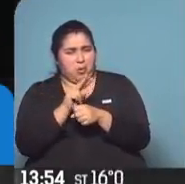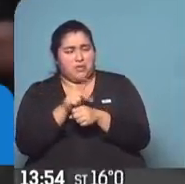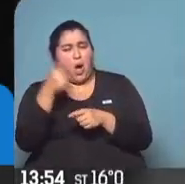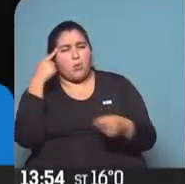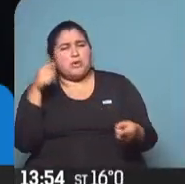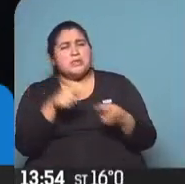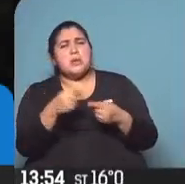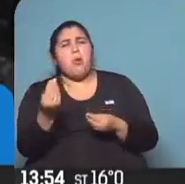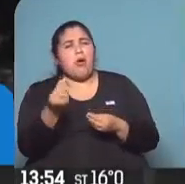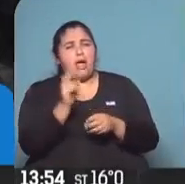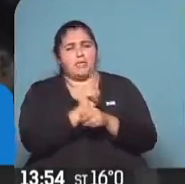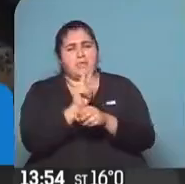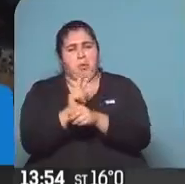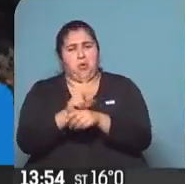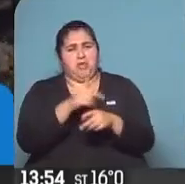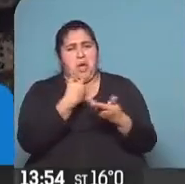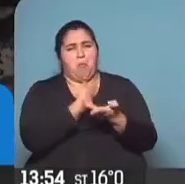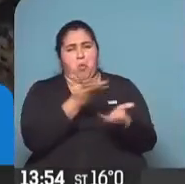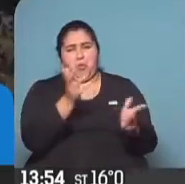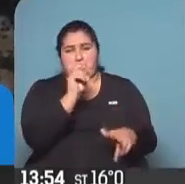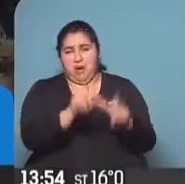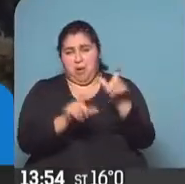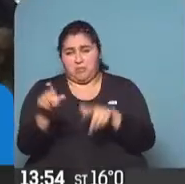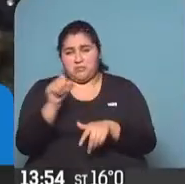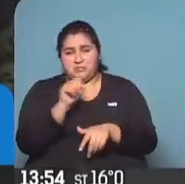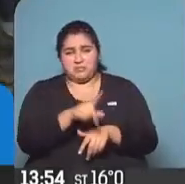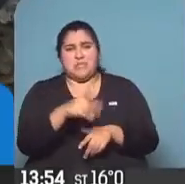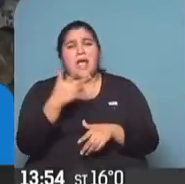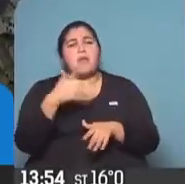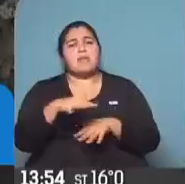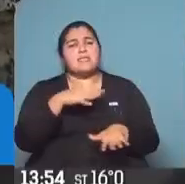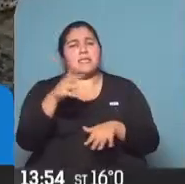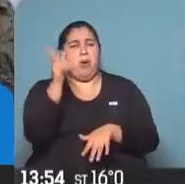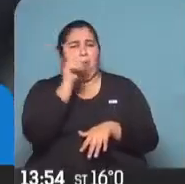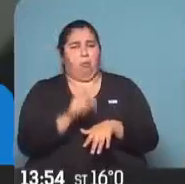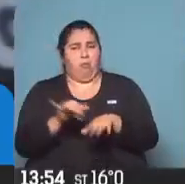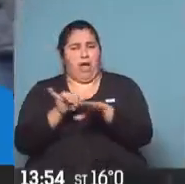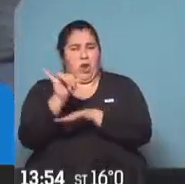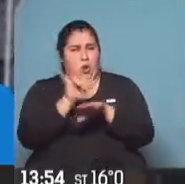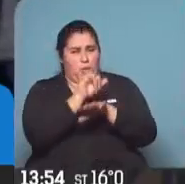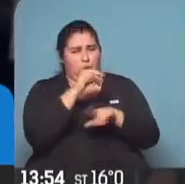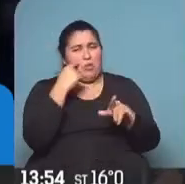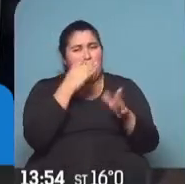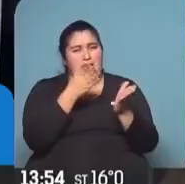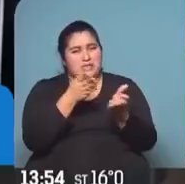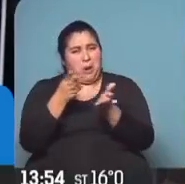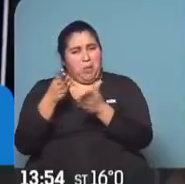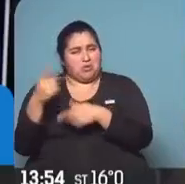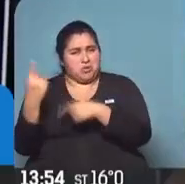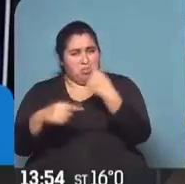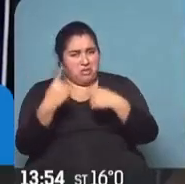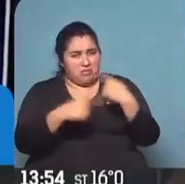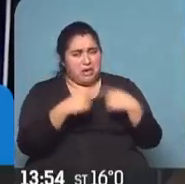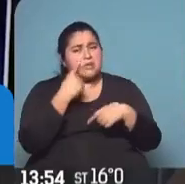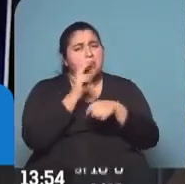y gracias a la seguridad pública todos estos temas usando los servicios de tres al